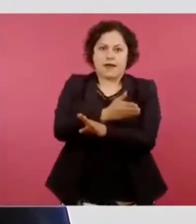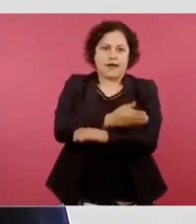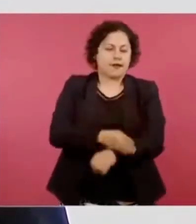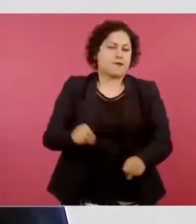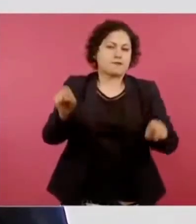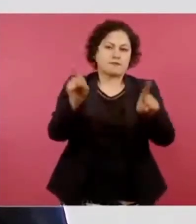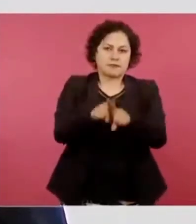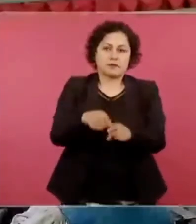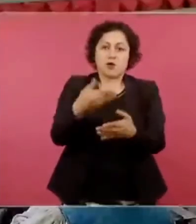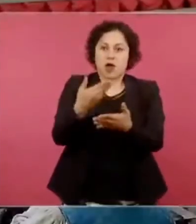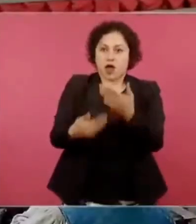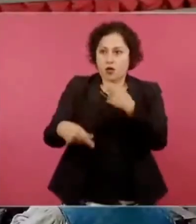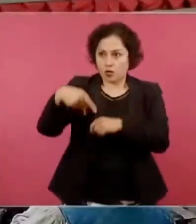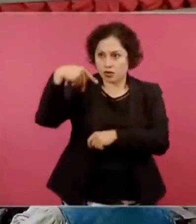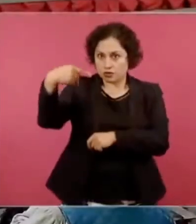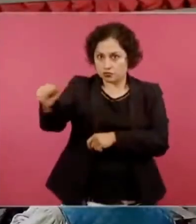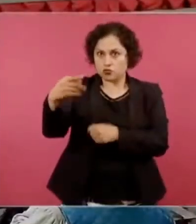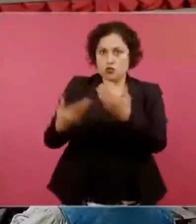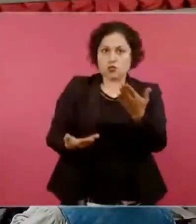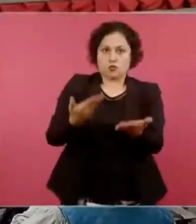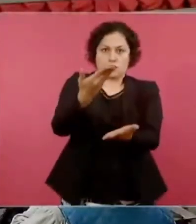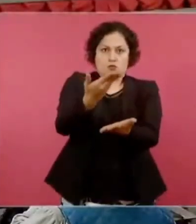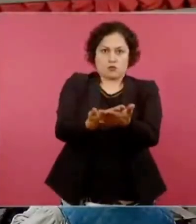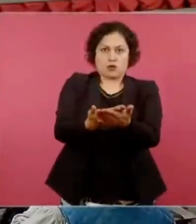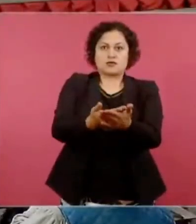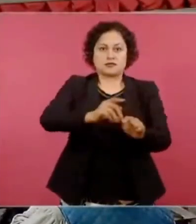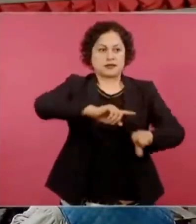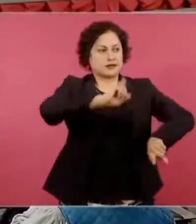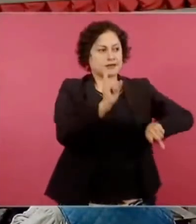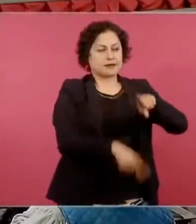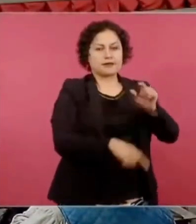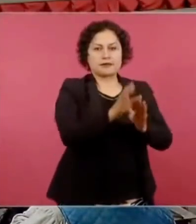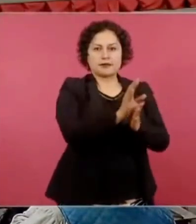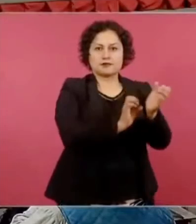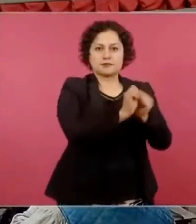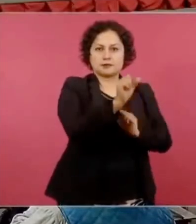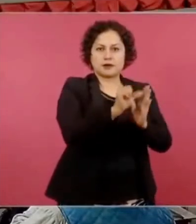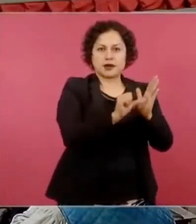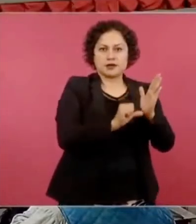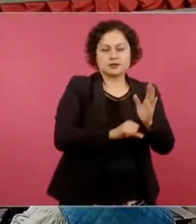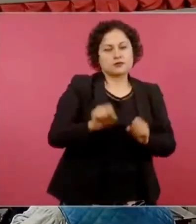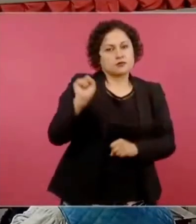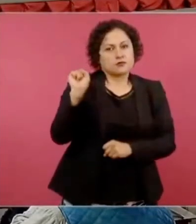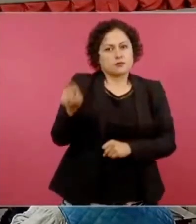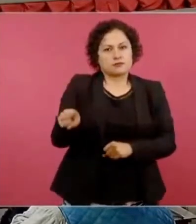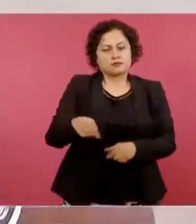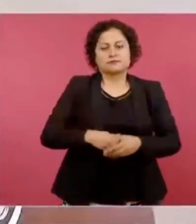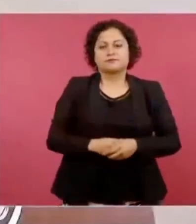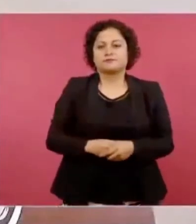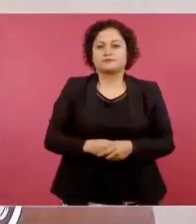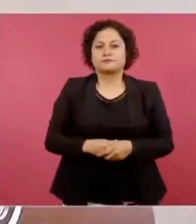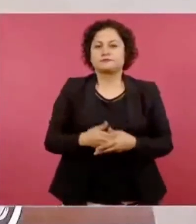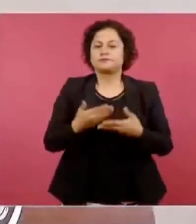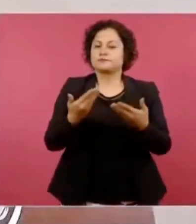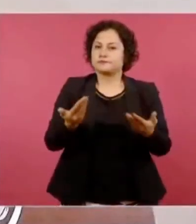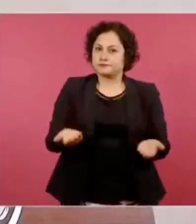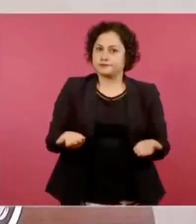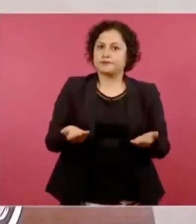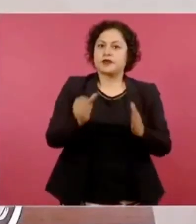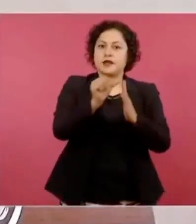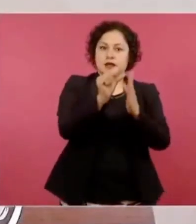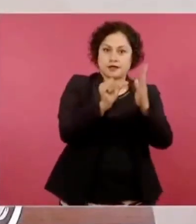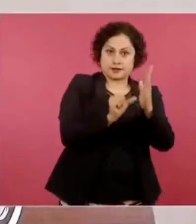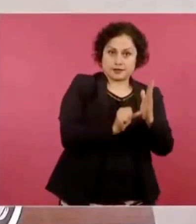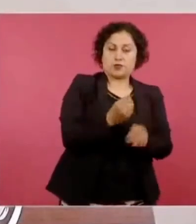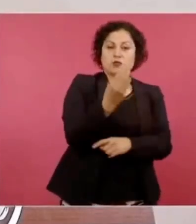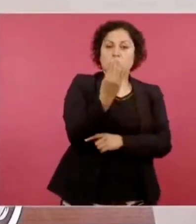está proponiendo invalidar este artículo constitucional. En este sentido, también el artículo 9